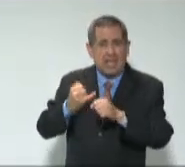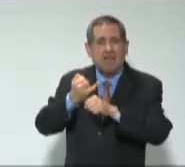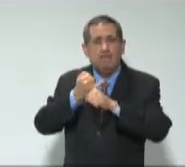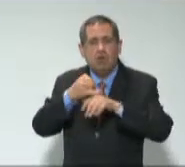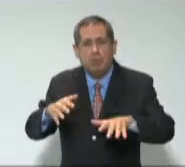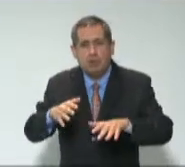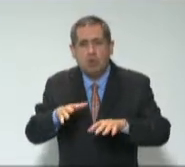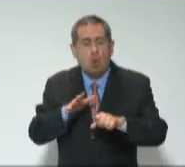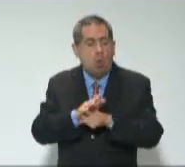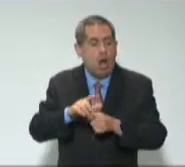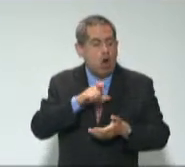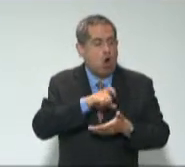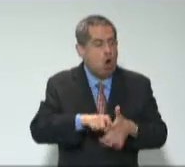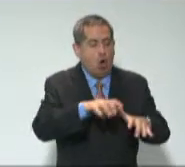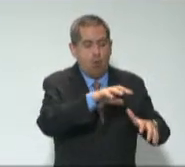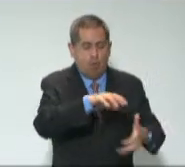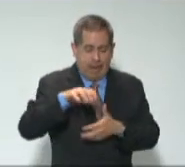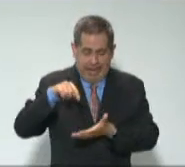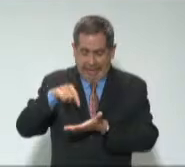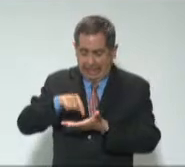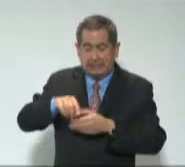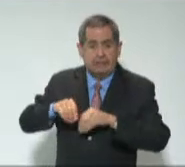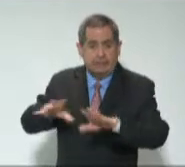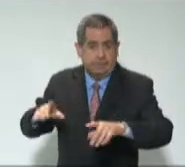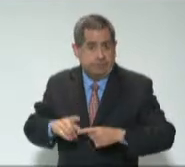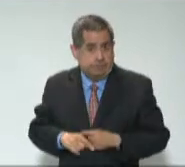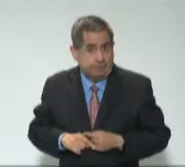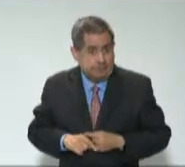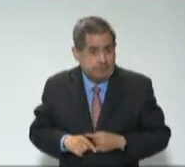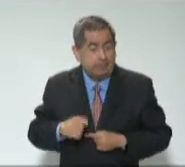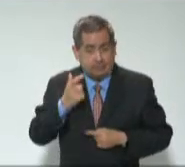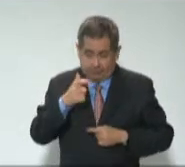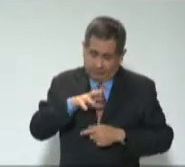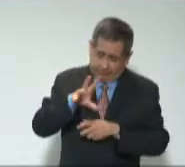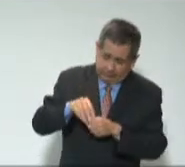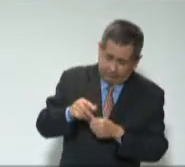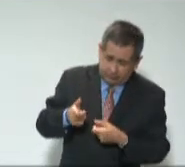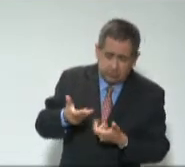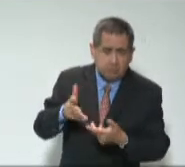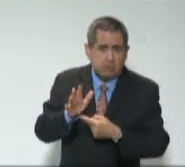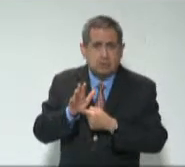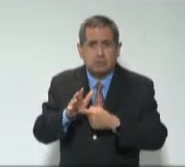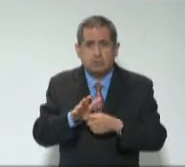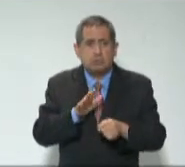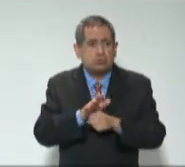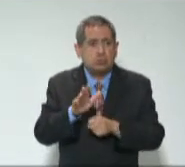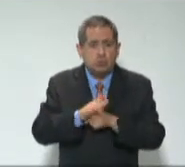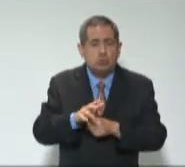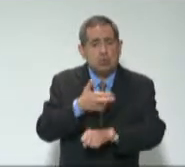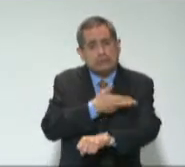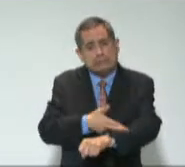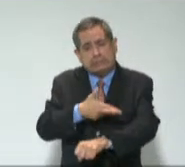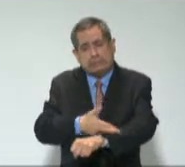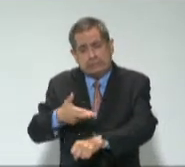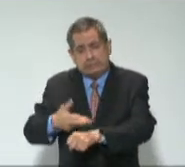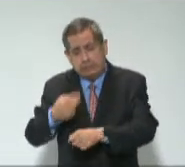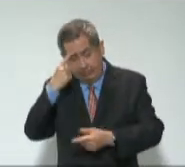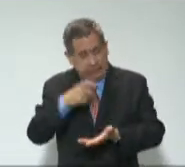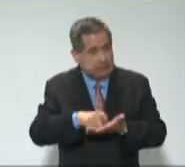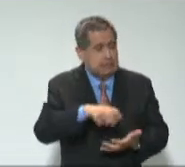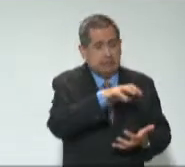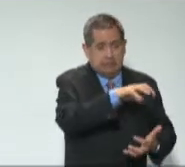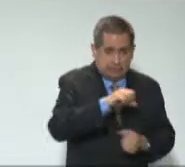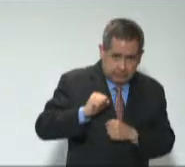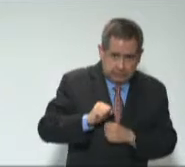sobre los bienes que se adquieren eh el precio unitario global eh Qué tipo de procedimiento se utilizó para llevar a cabo la